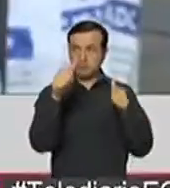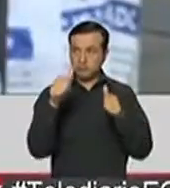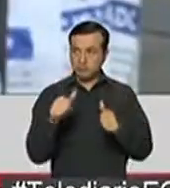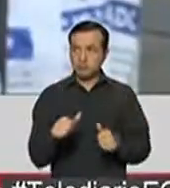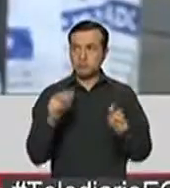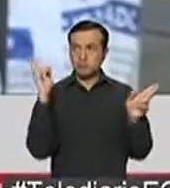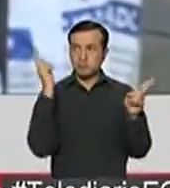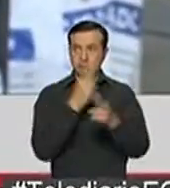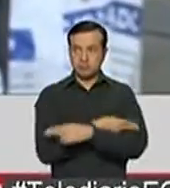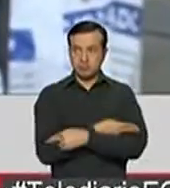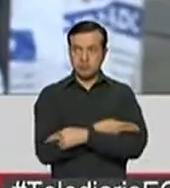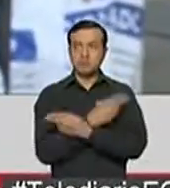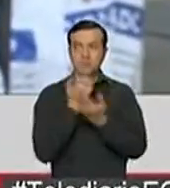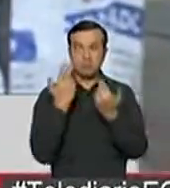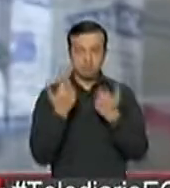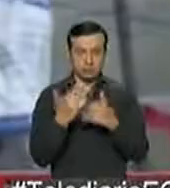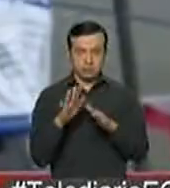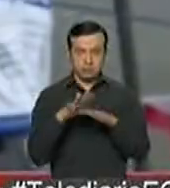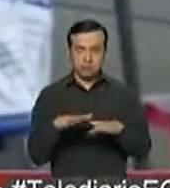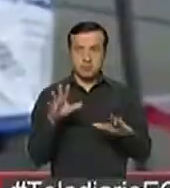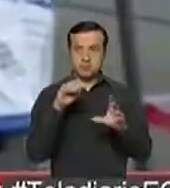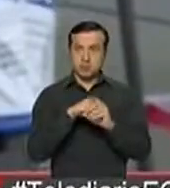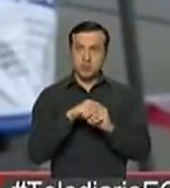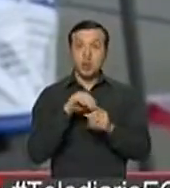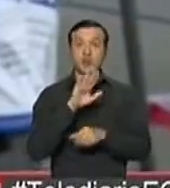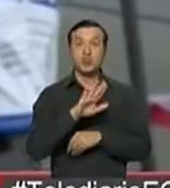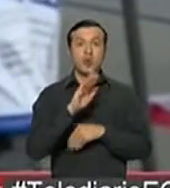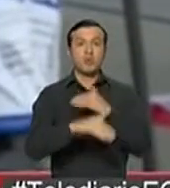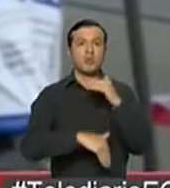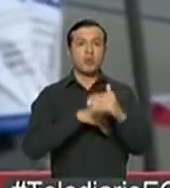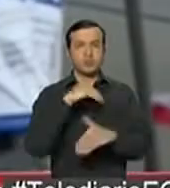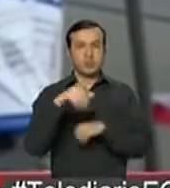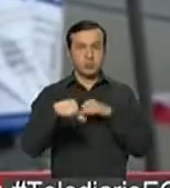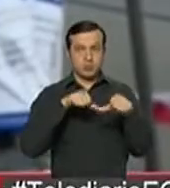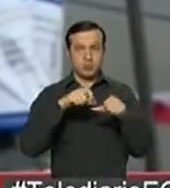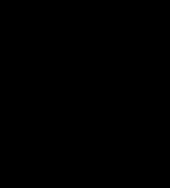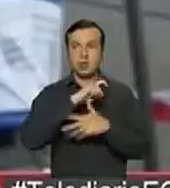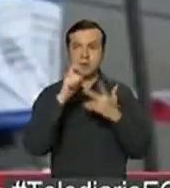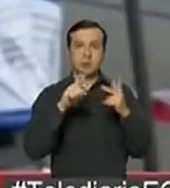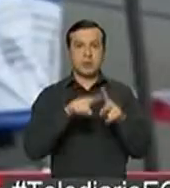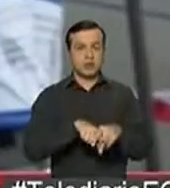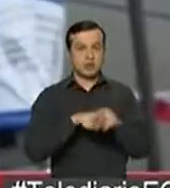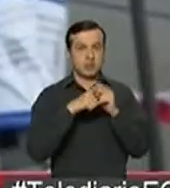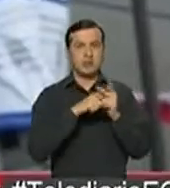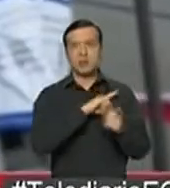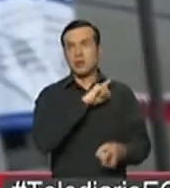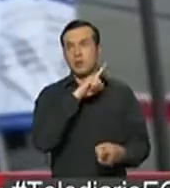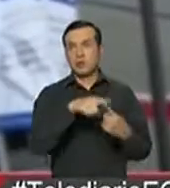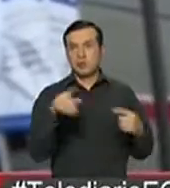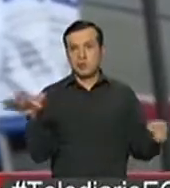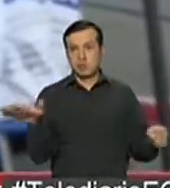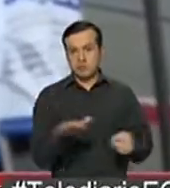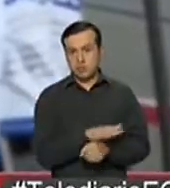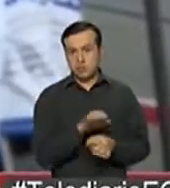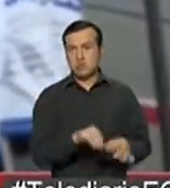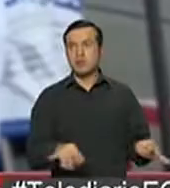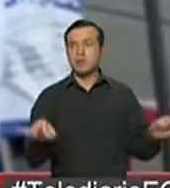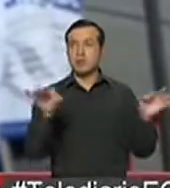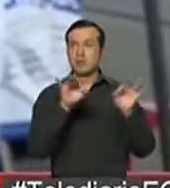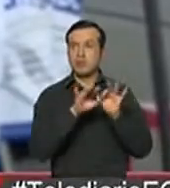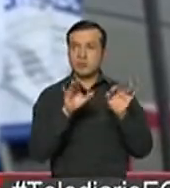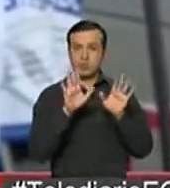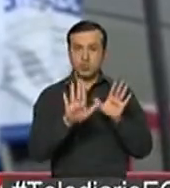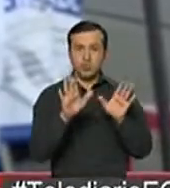cada uno de los dispensadores de la estación. Que su proceso administrativo debe de iniciarlo y finalizarlo, que es lo importante, deben de obtener